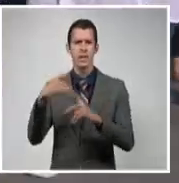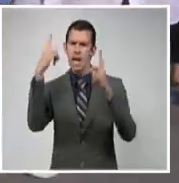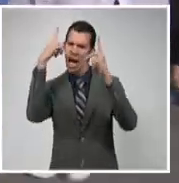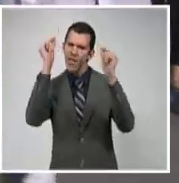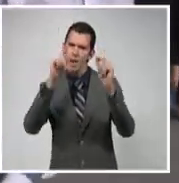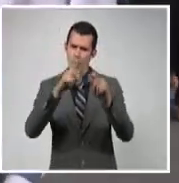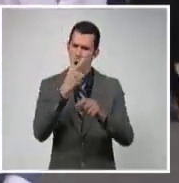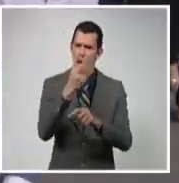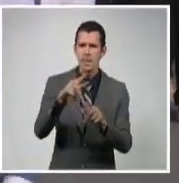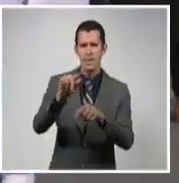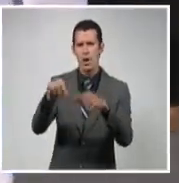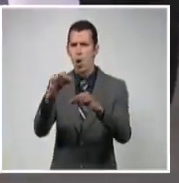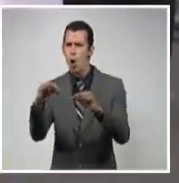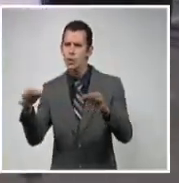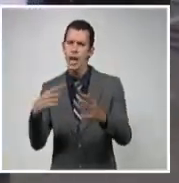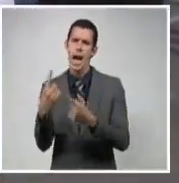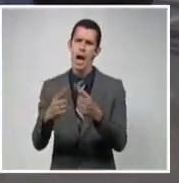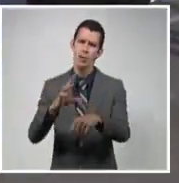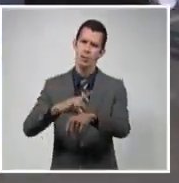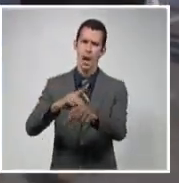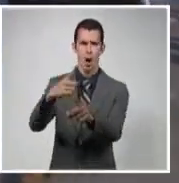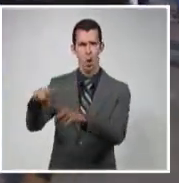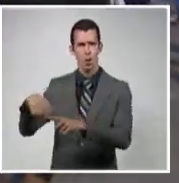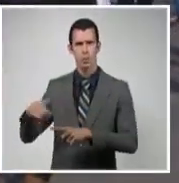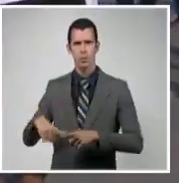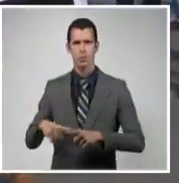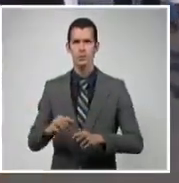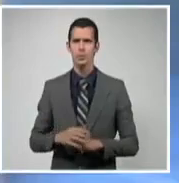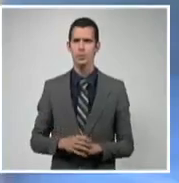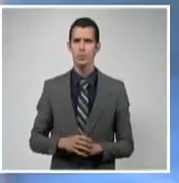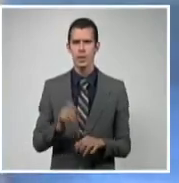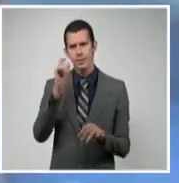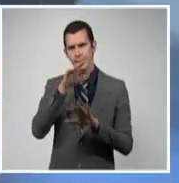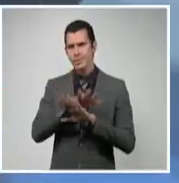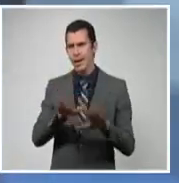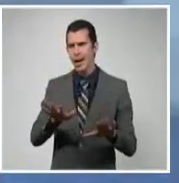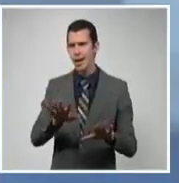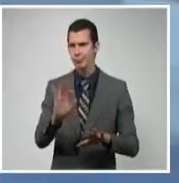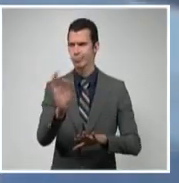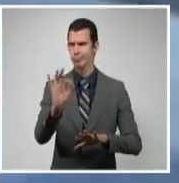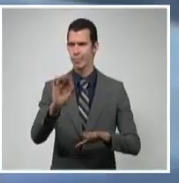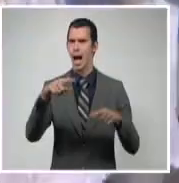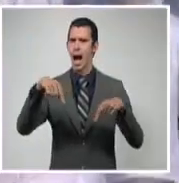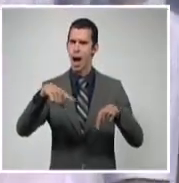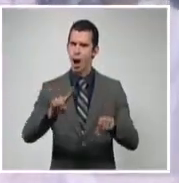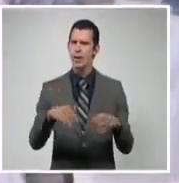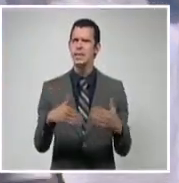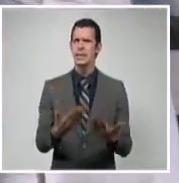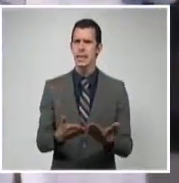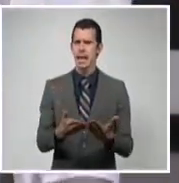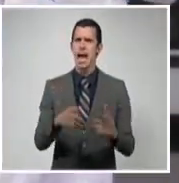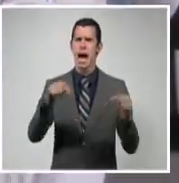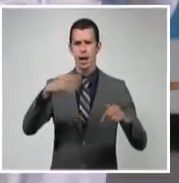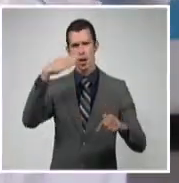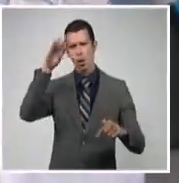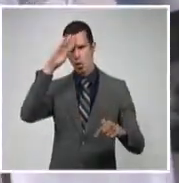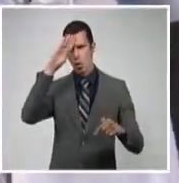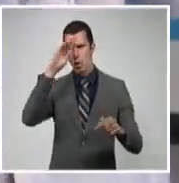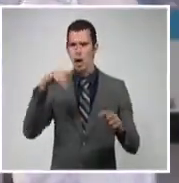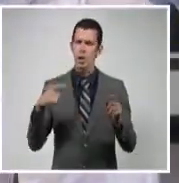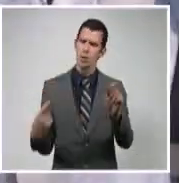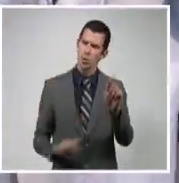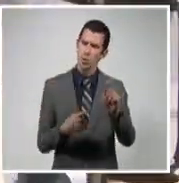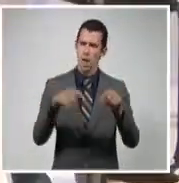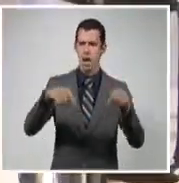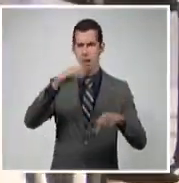su regreso al país, no concluye la labor de la brigada. Ahora cumplirá la nueva misión de enfrentar la pandemia